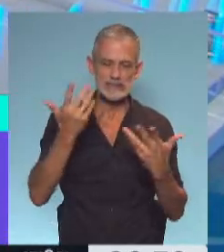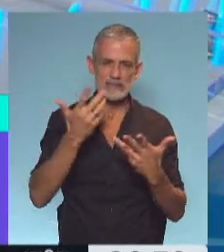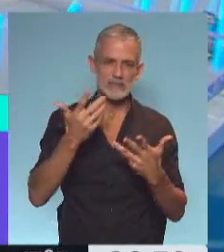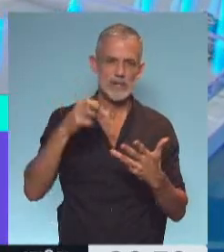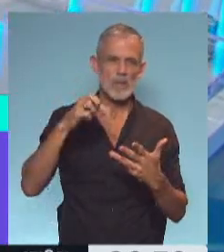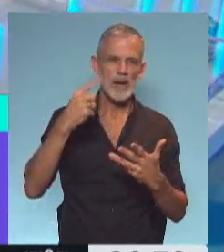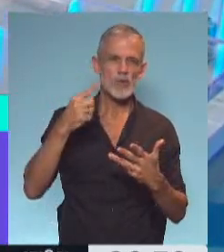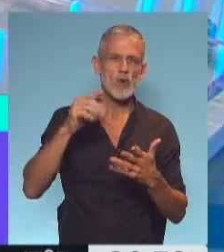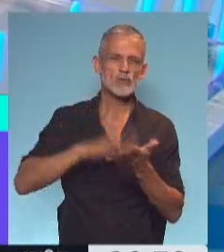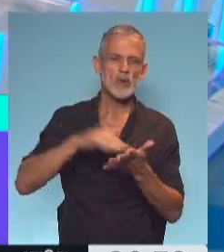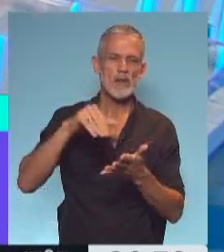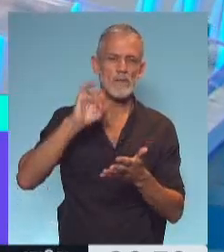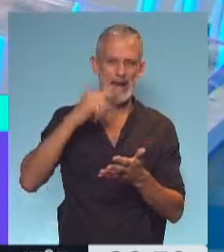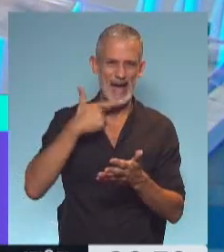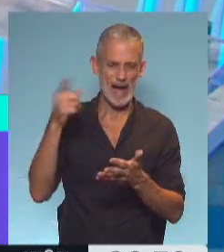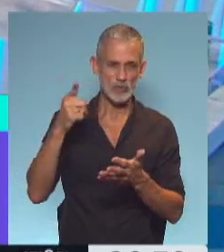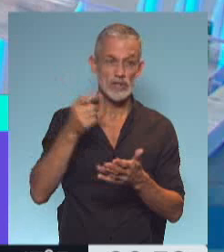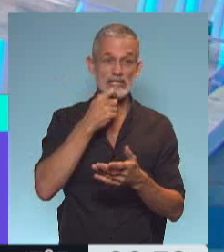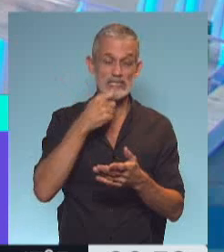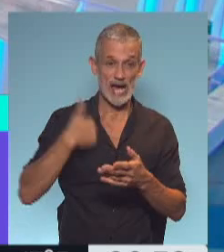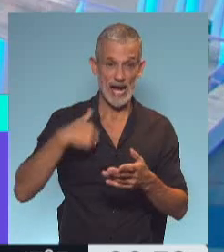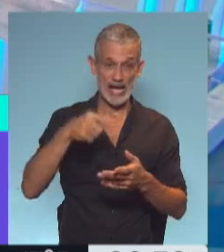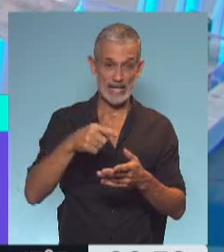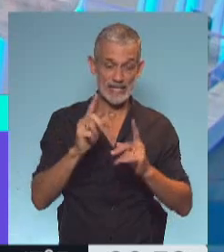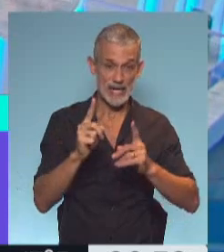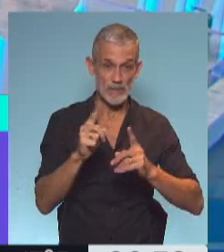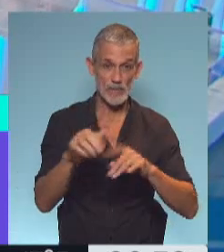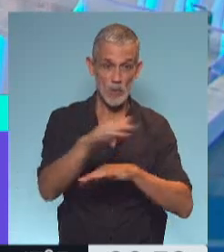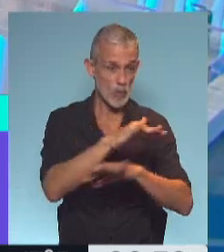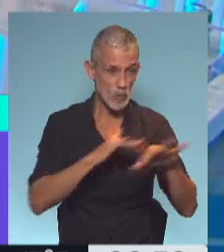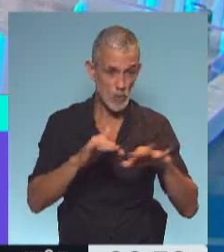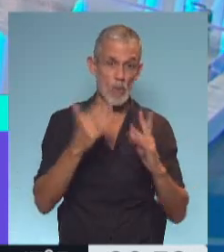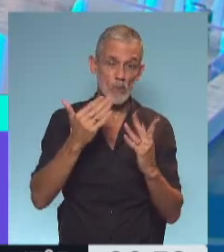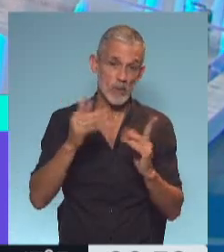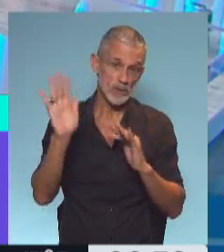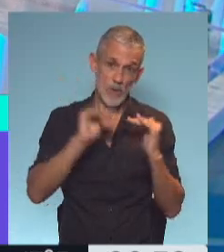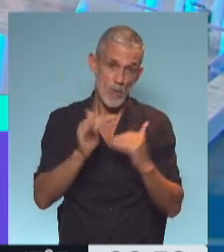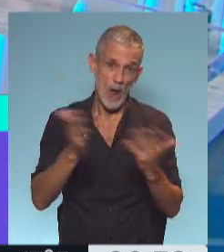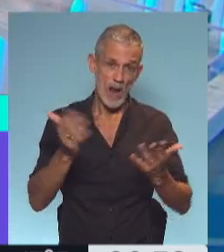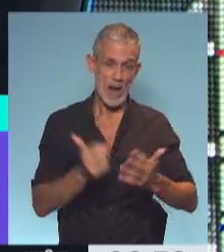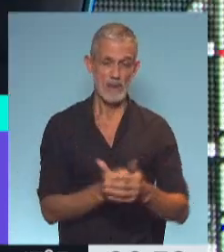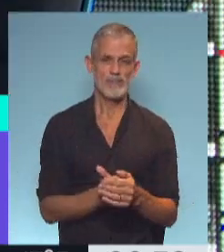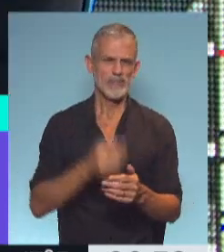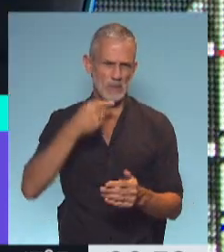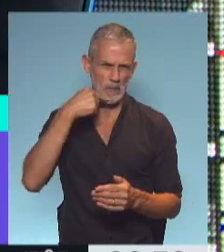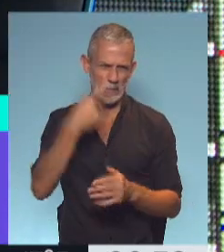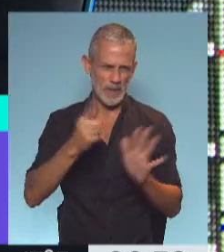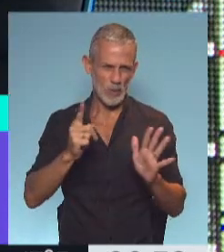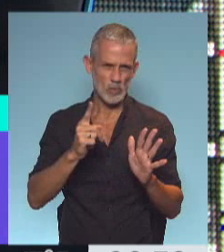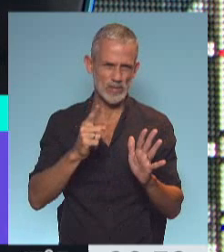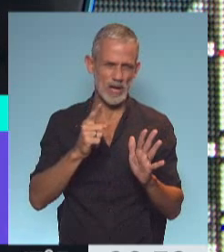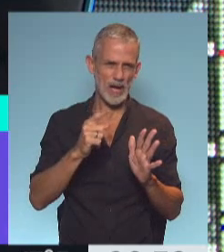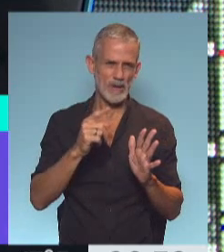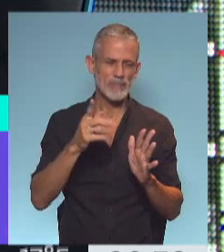Manaos. Por lo cual, si circula en nuestro país, podemos tener ese modelo también. Y ser muy preocupante. Le consulto, cerrar la noche